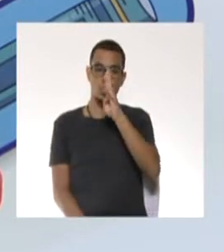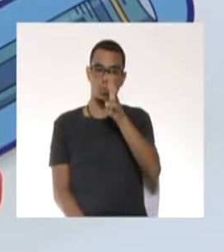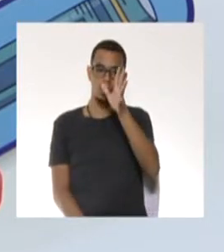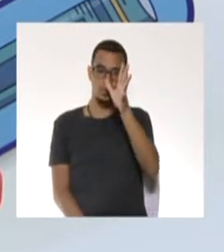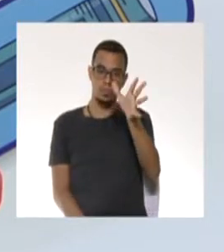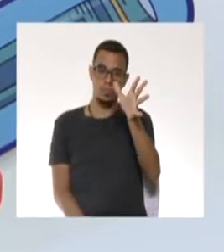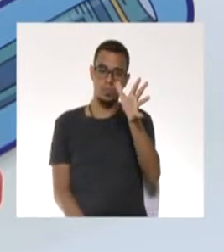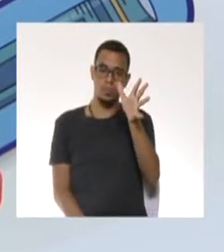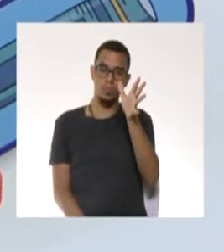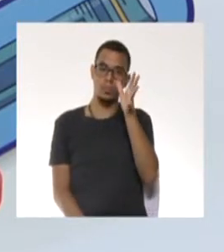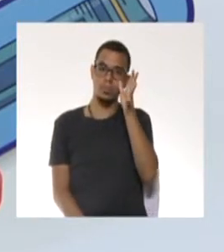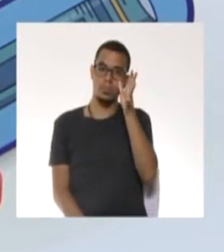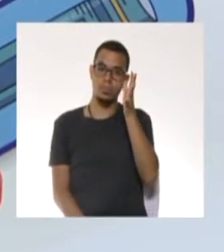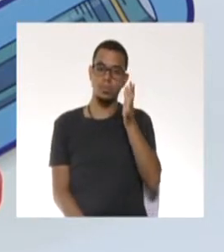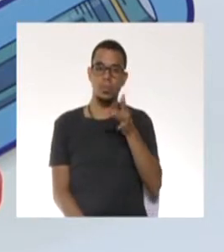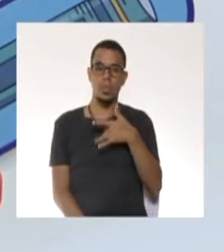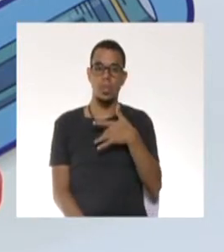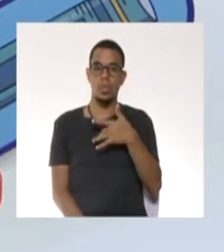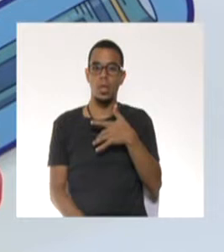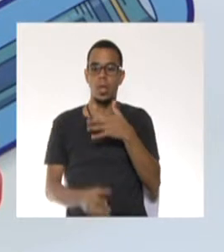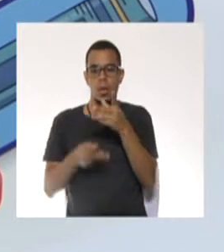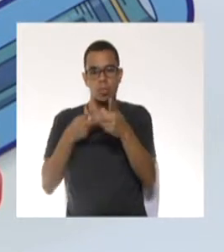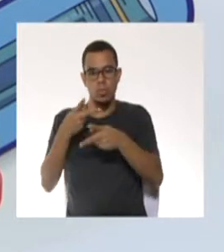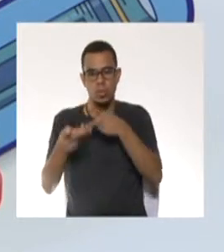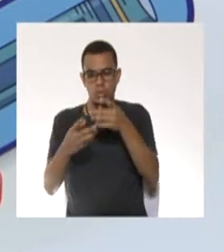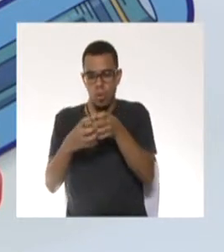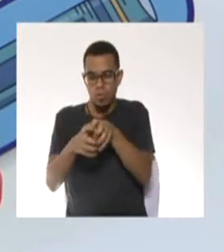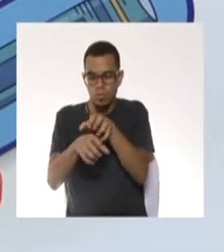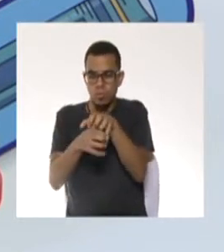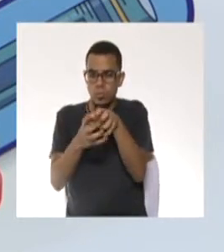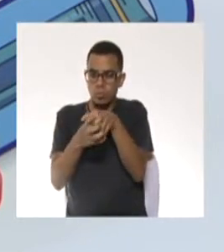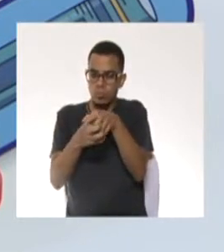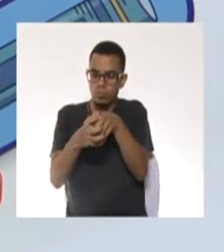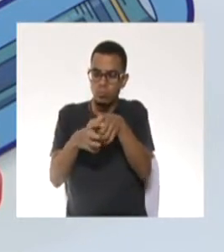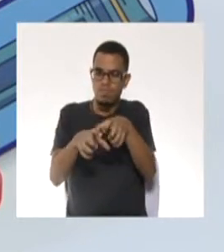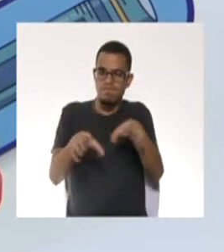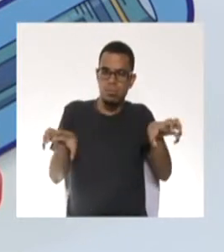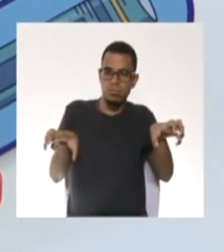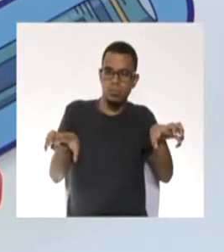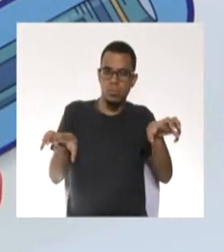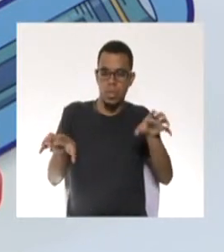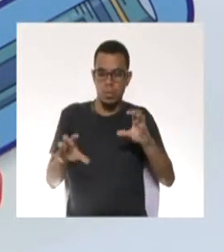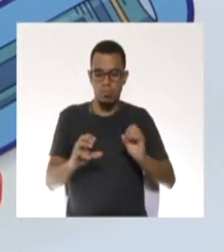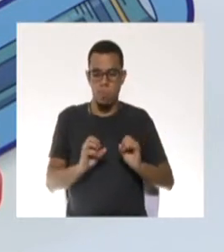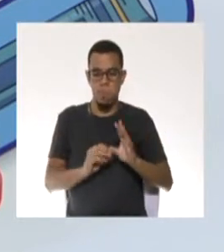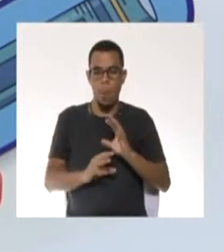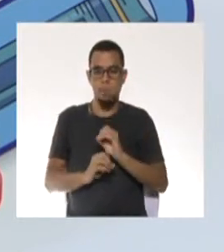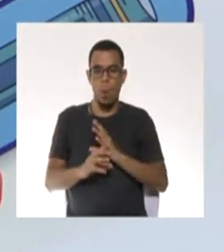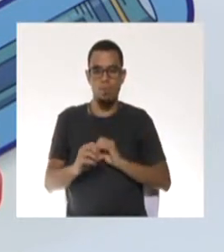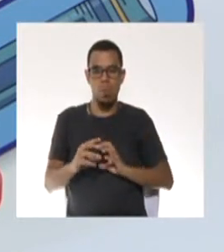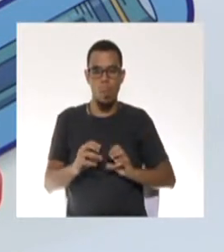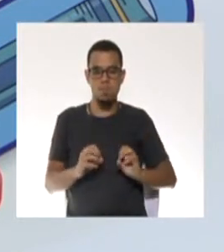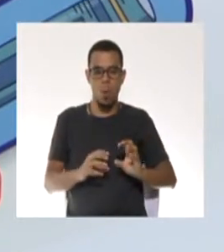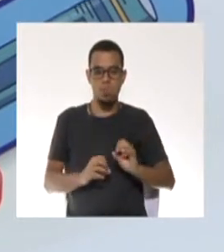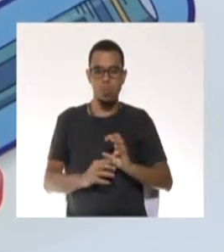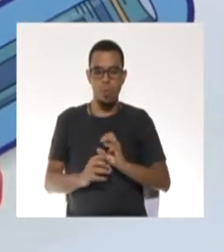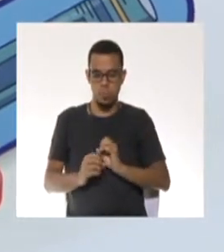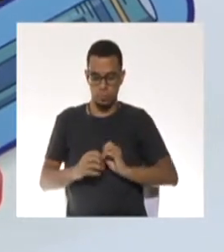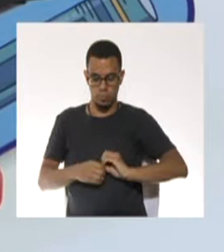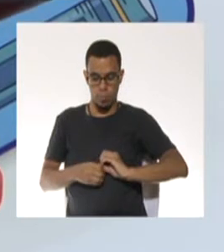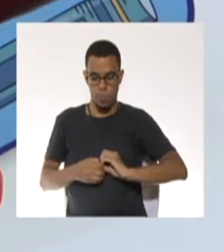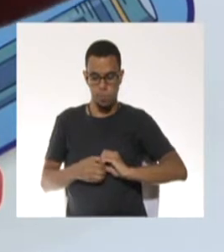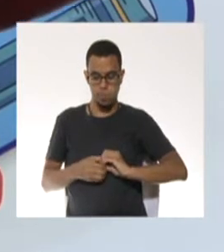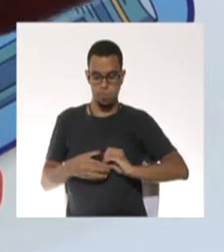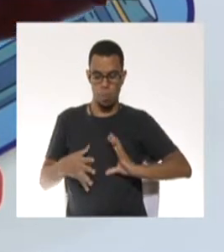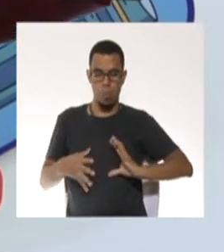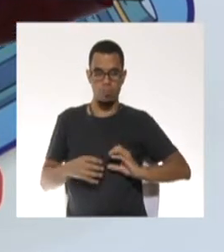hablar del proceso de división celular. Cuando nosotros hablamos del proceso de división celular, hablamos de la célula. ¿Cuáles son las células que